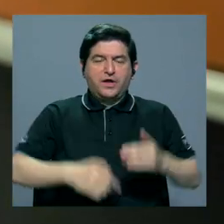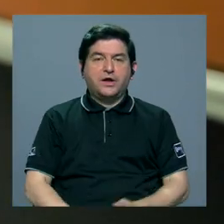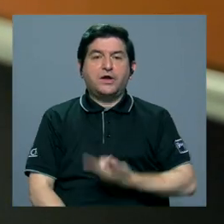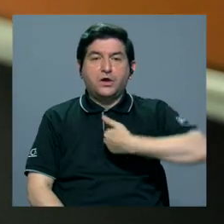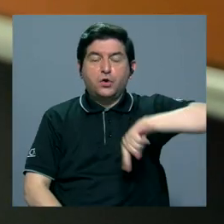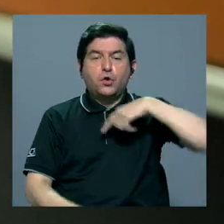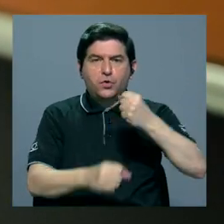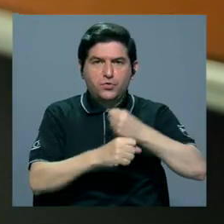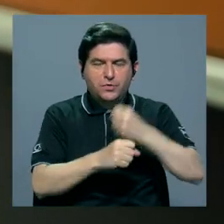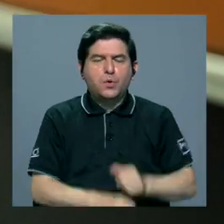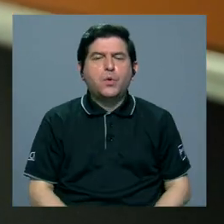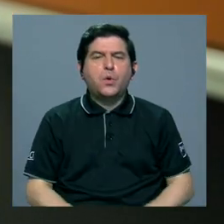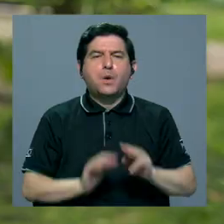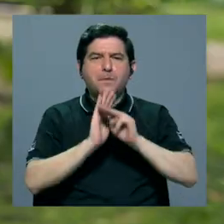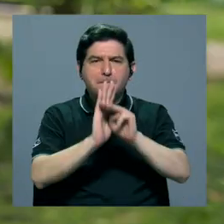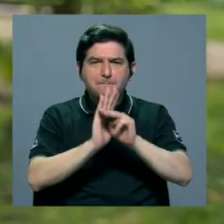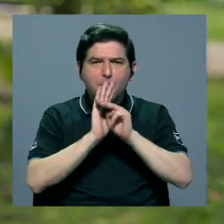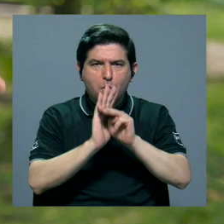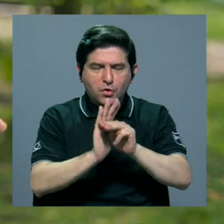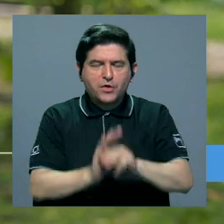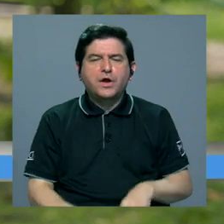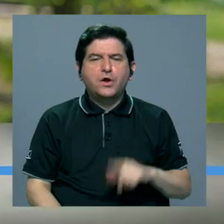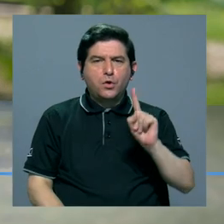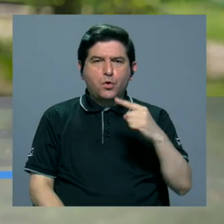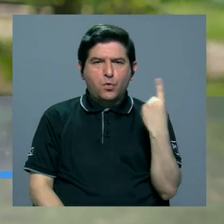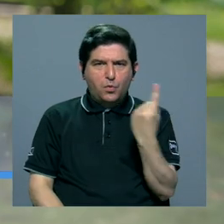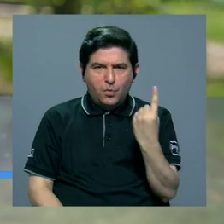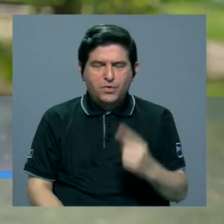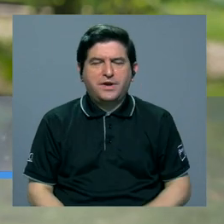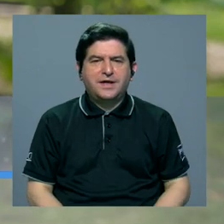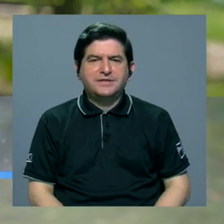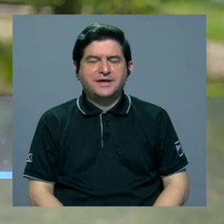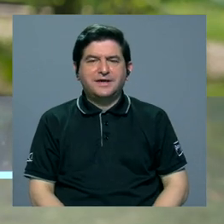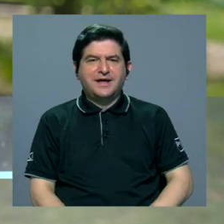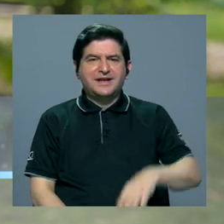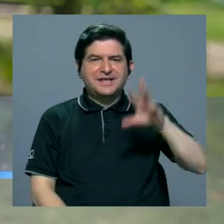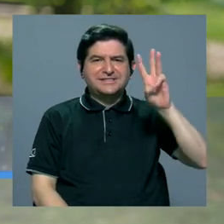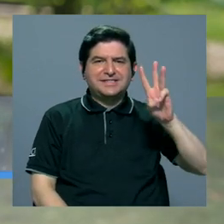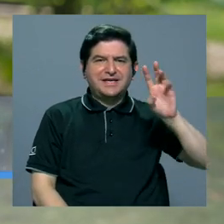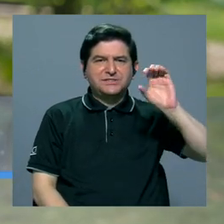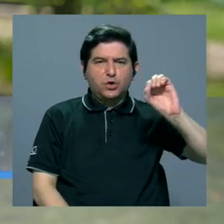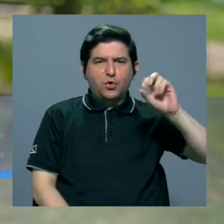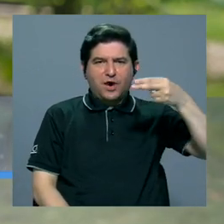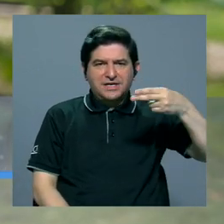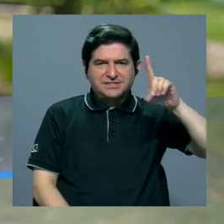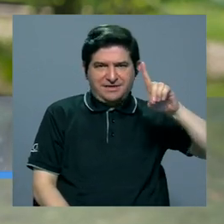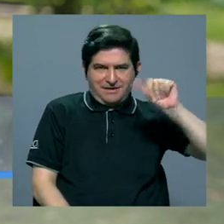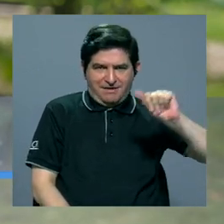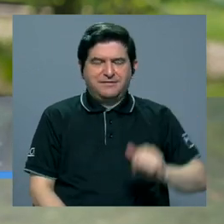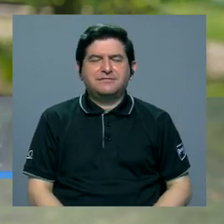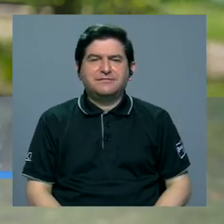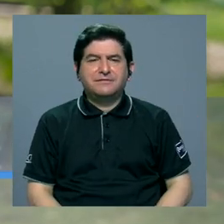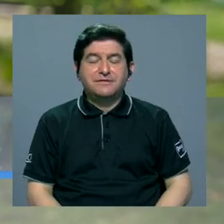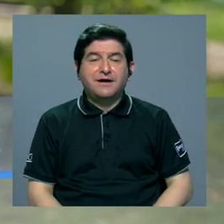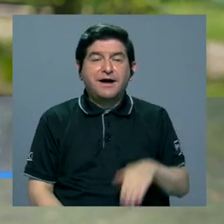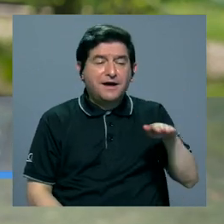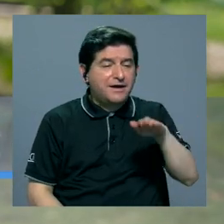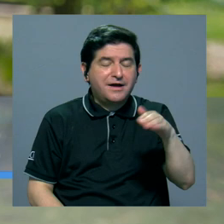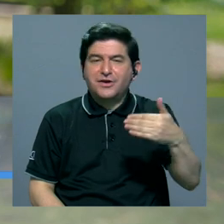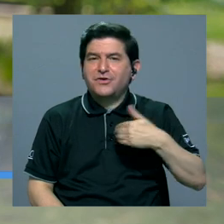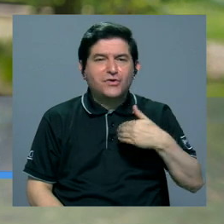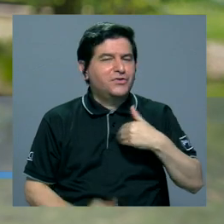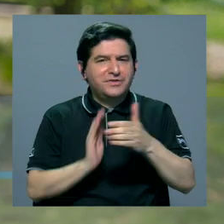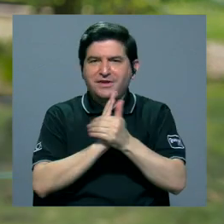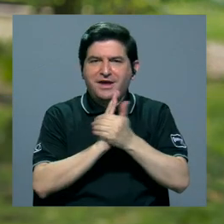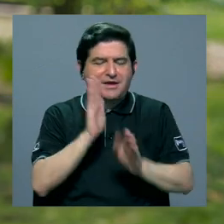Nosotros trabajamos con un modelo que se llama modelo unilateral de 6-hidroxidopamina. Porque las ratas no tienen